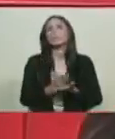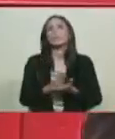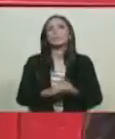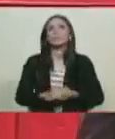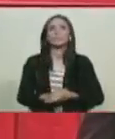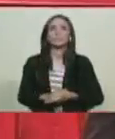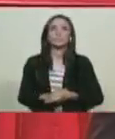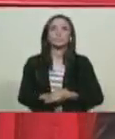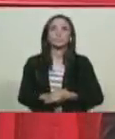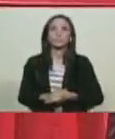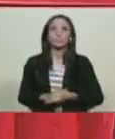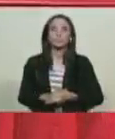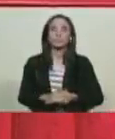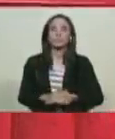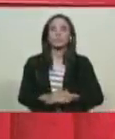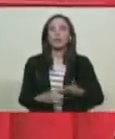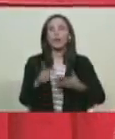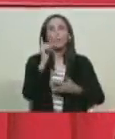A Isabel,